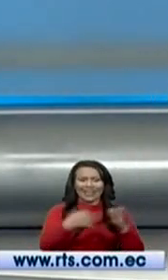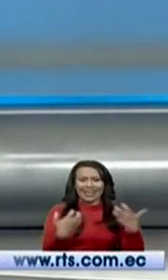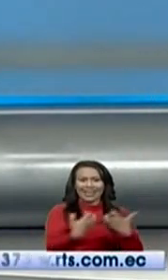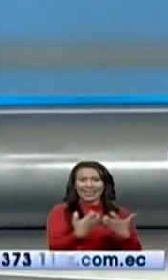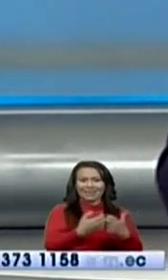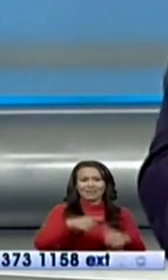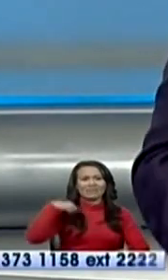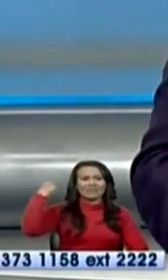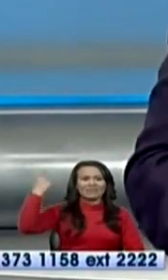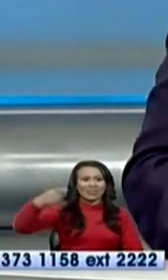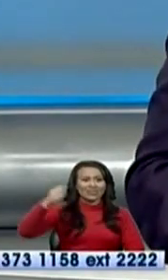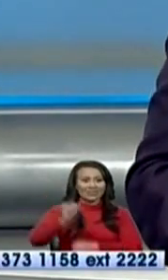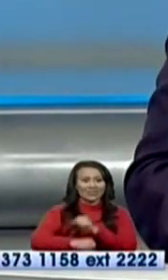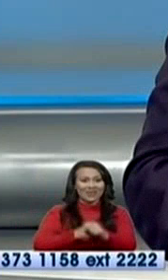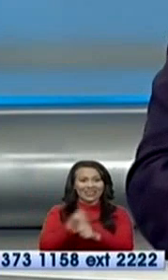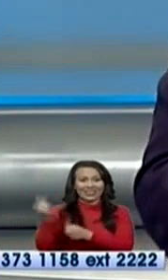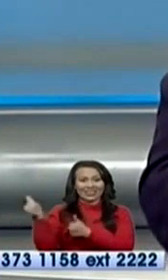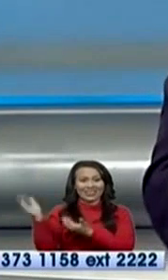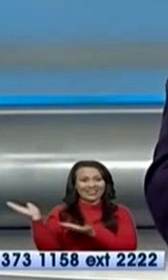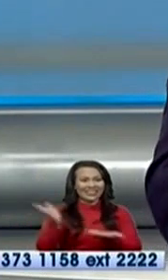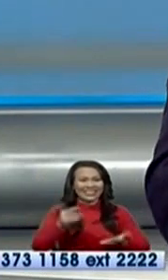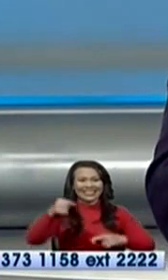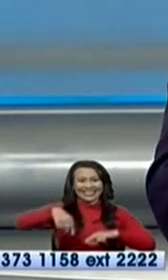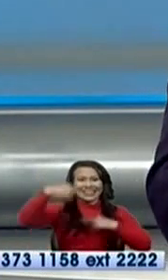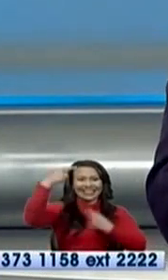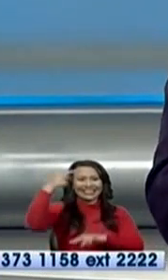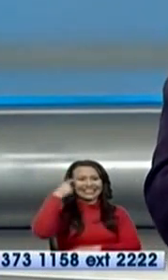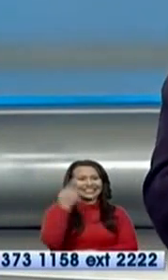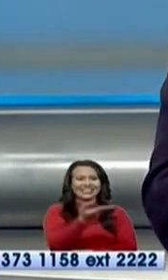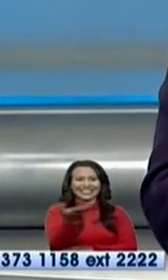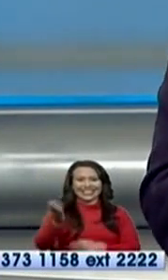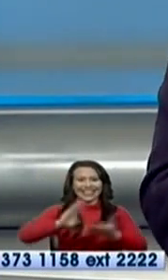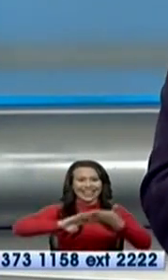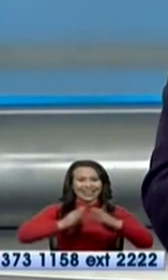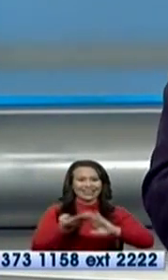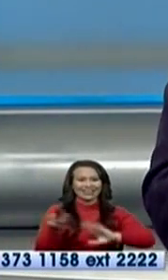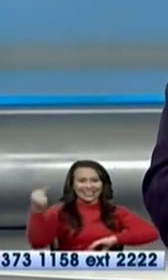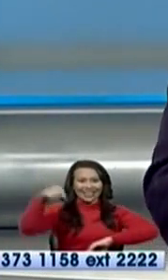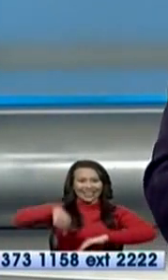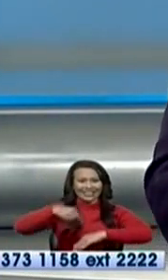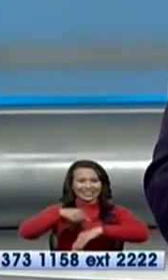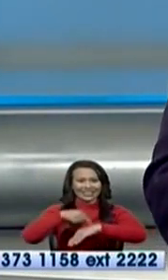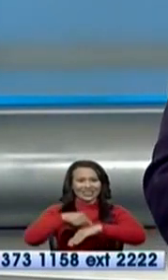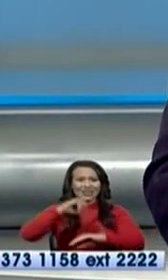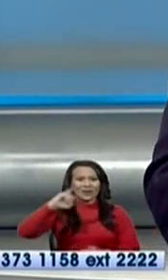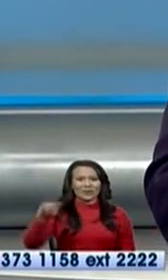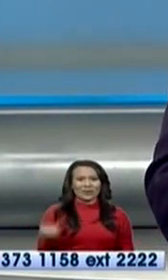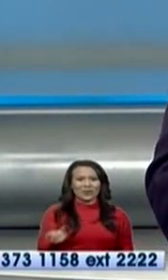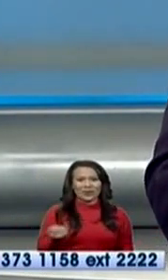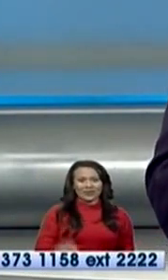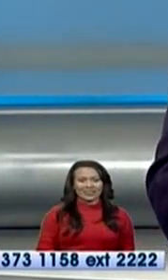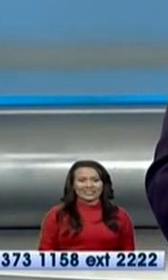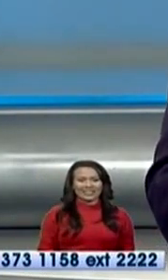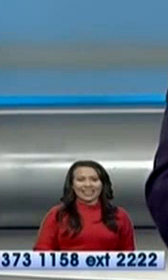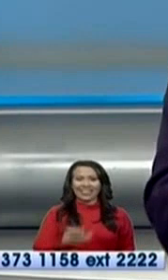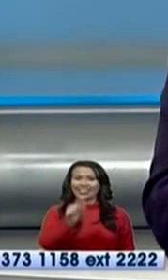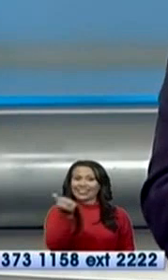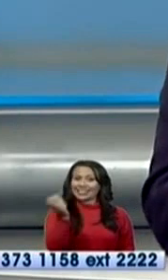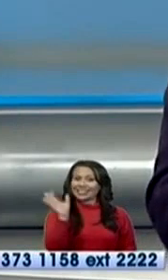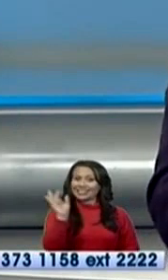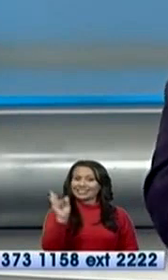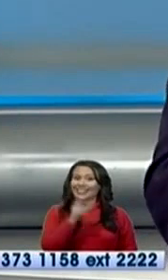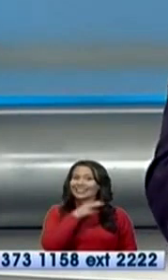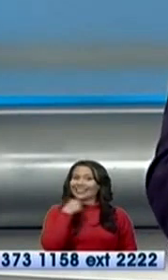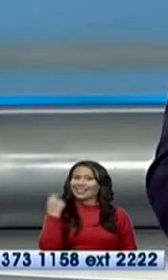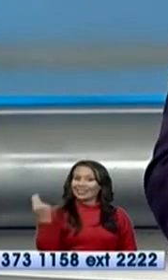año. Bienvenidos a la Noticia de la Comunidad a esta hora de este jueves. A ver, estamos jueves 17 de